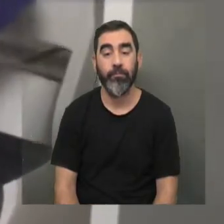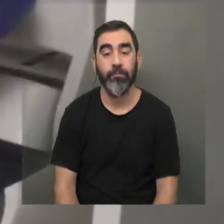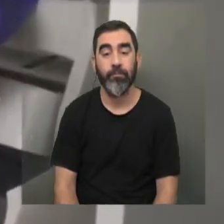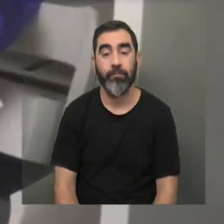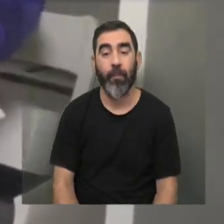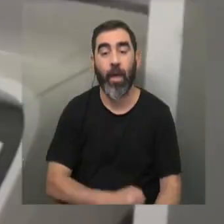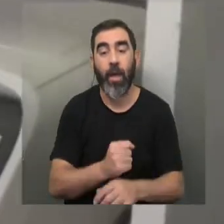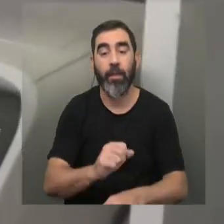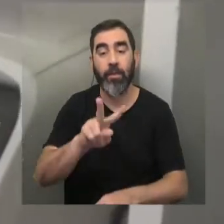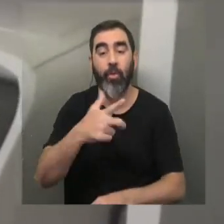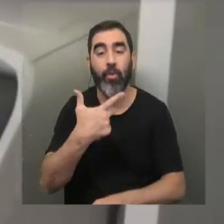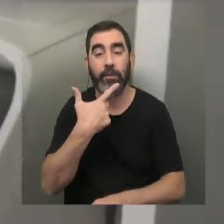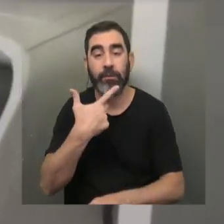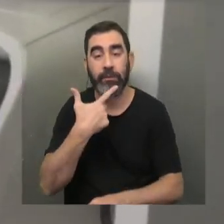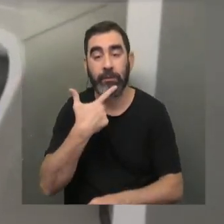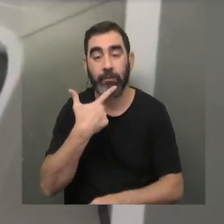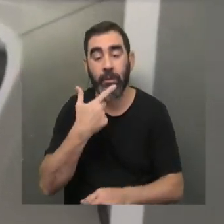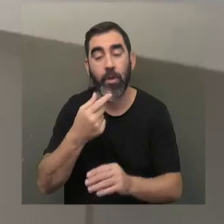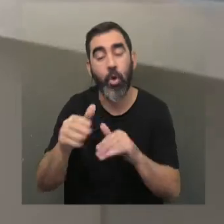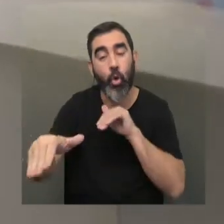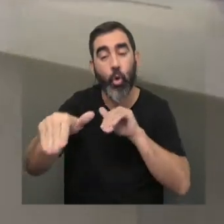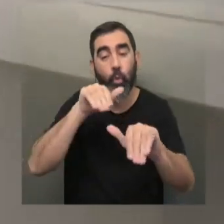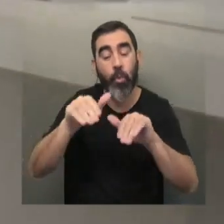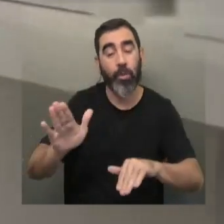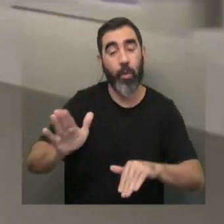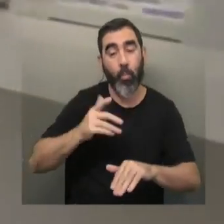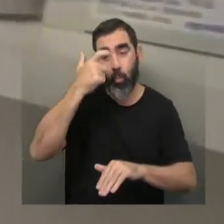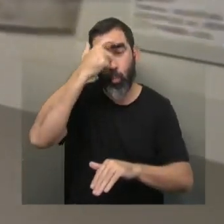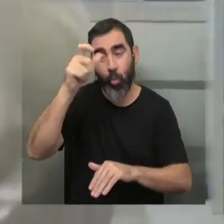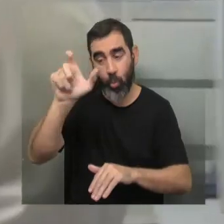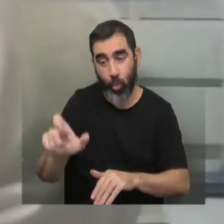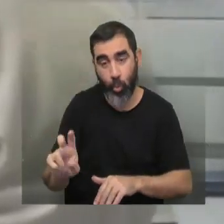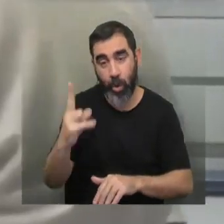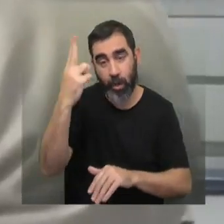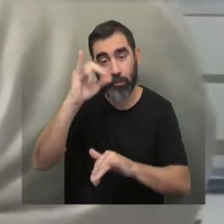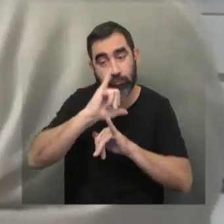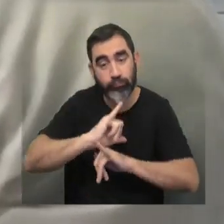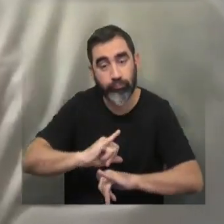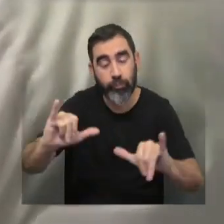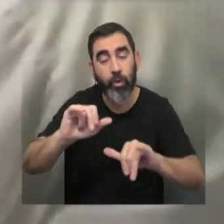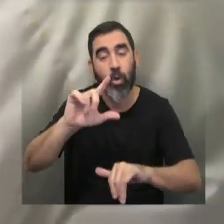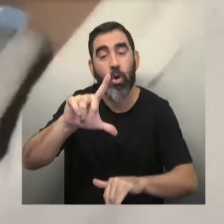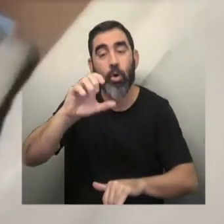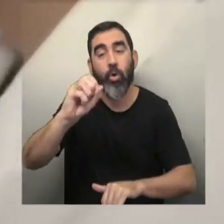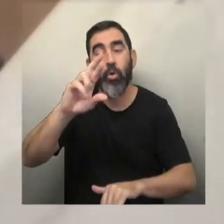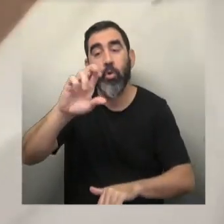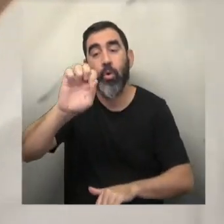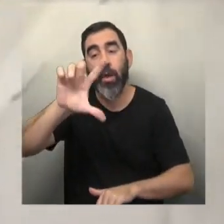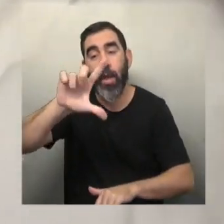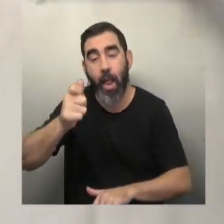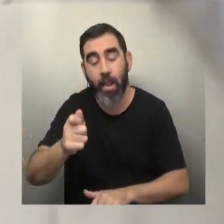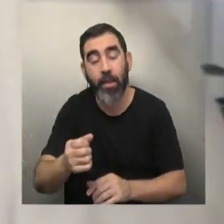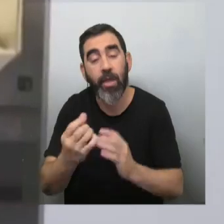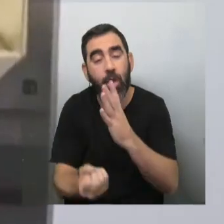Hasta el 2 de septiembre se encuentra abierta una nueva convocatoria a mujeres científicas en Uruguay promovida por L'Oréal, UNESCO y la Dirección Nacional de